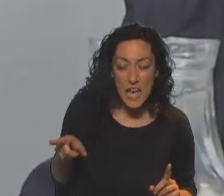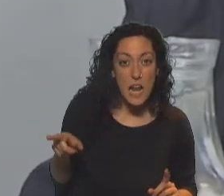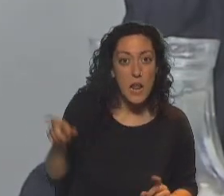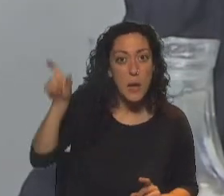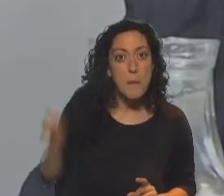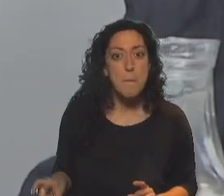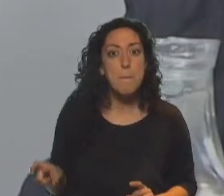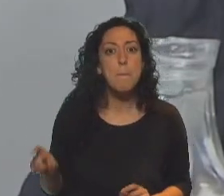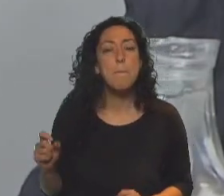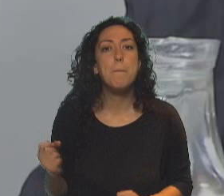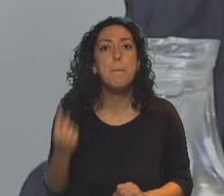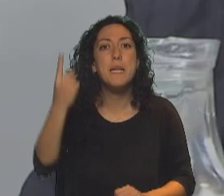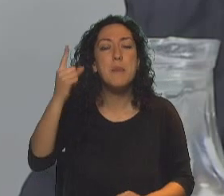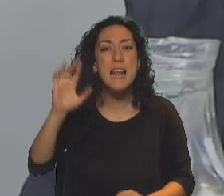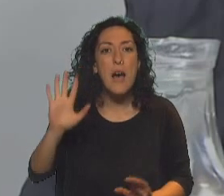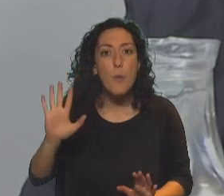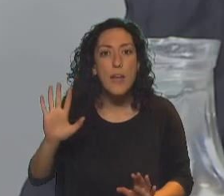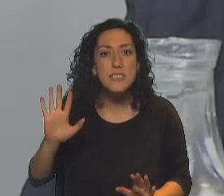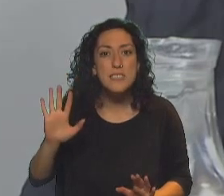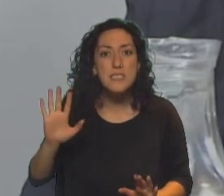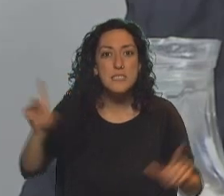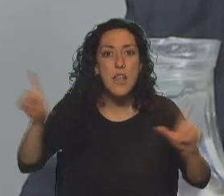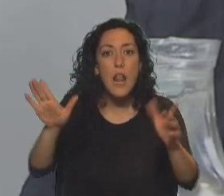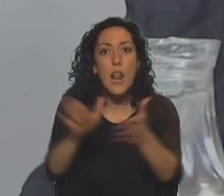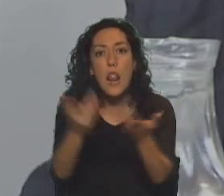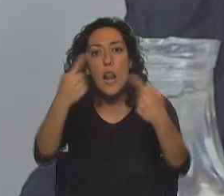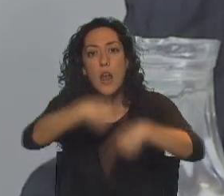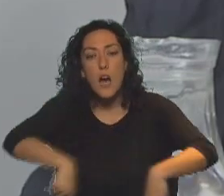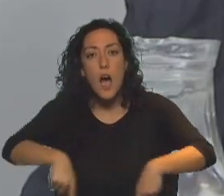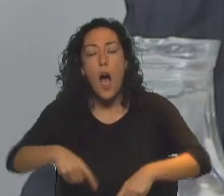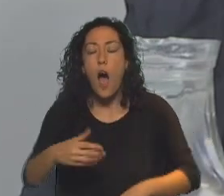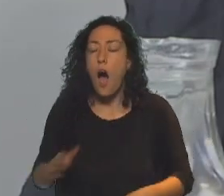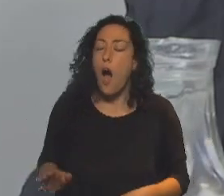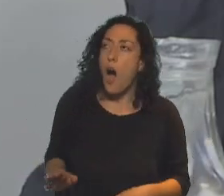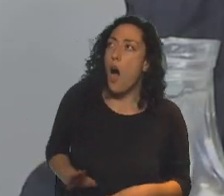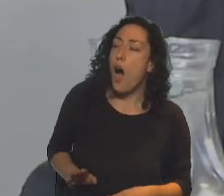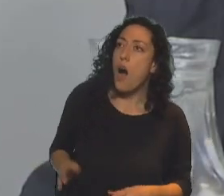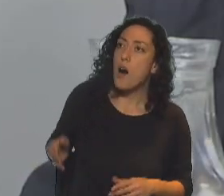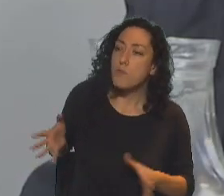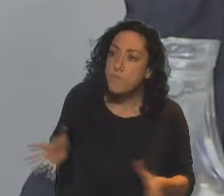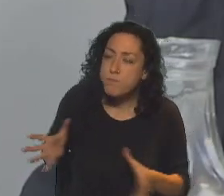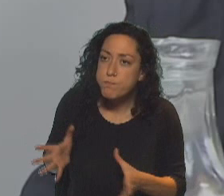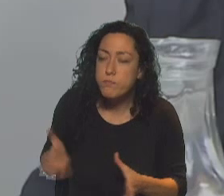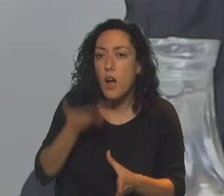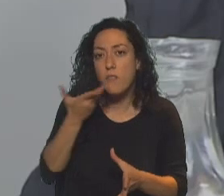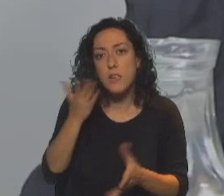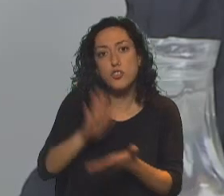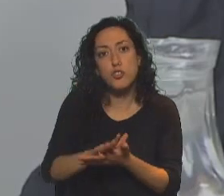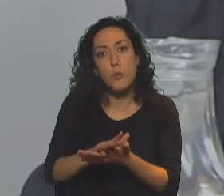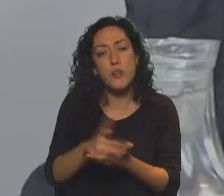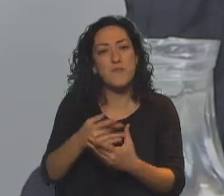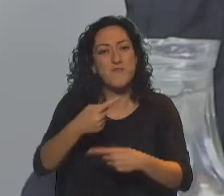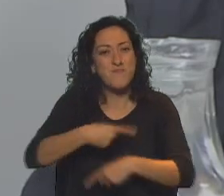vez la incitación al crimen. Y dice, el país presenció las escenas bochornosas